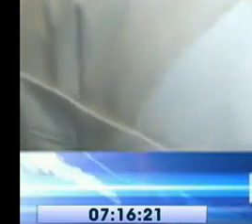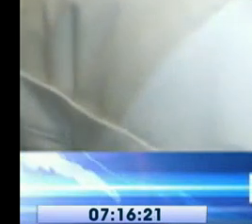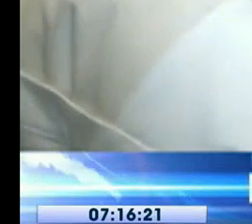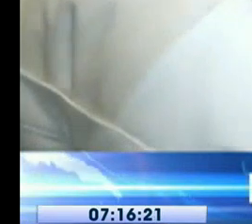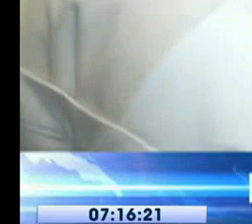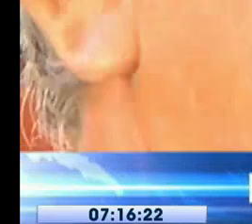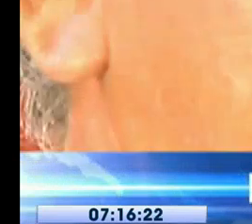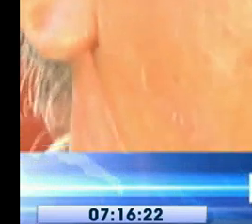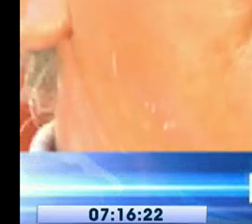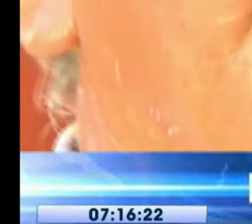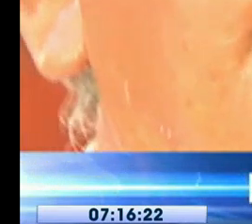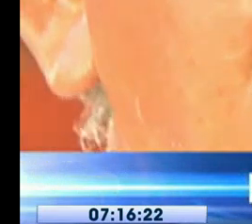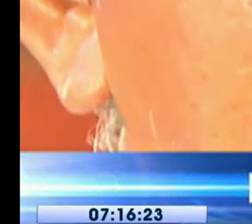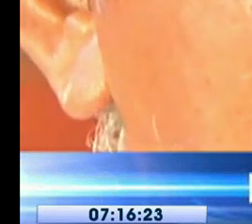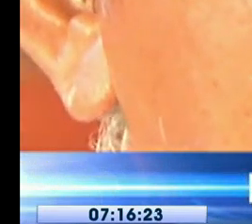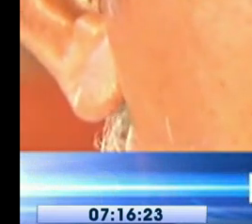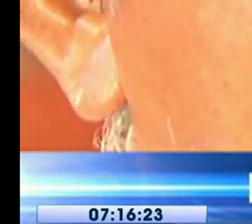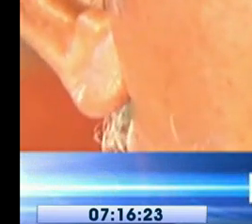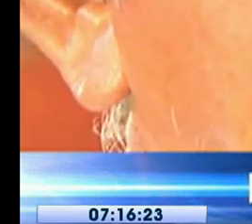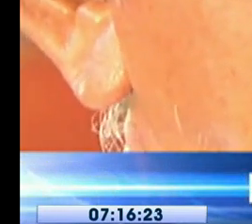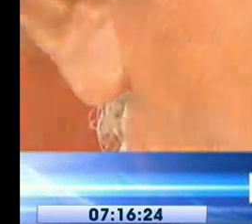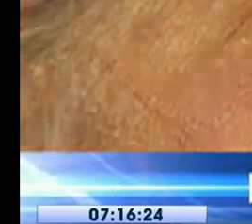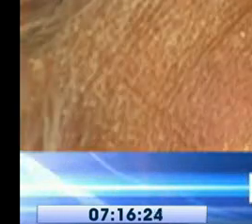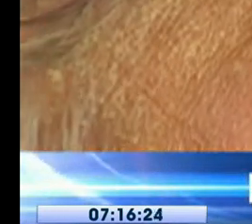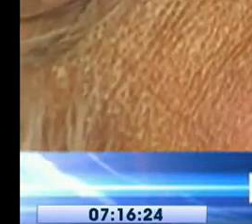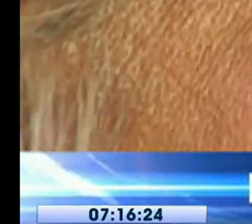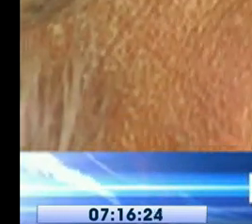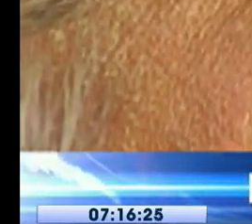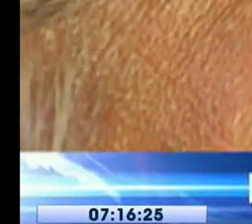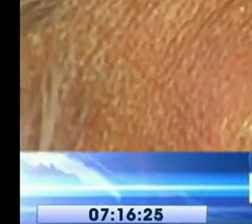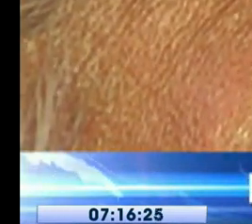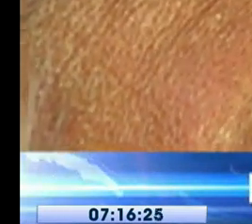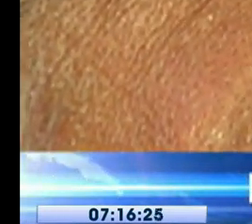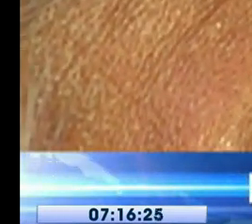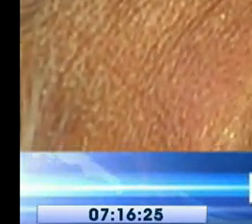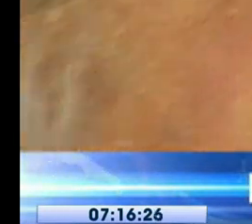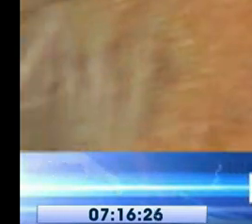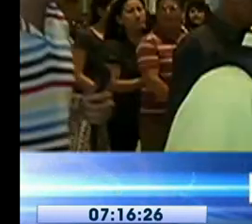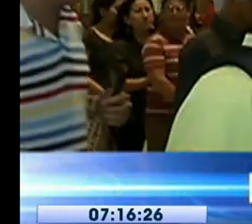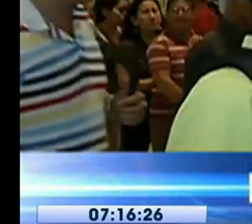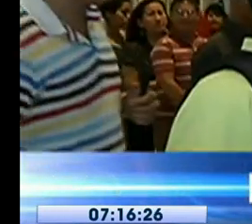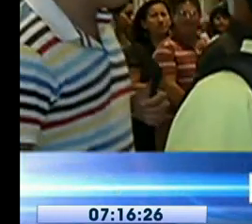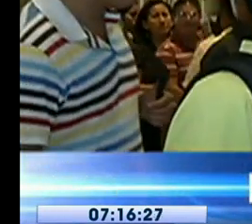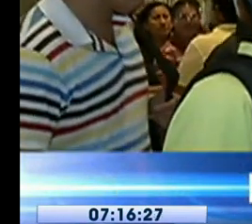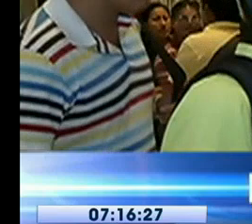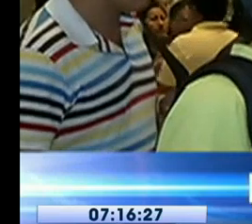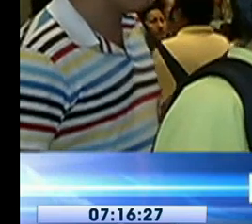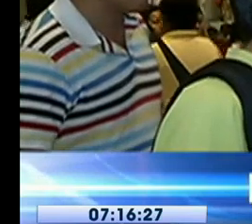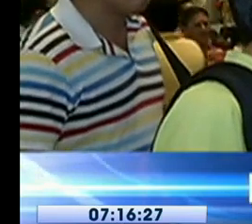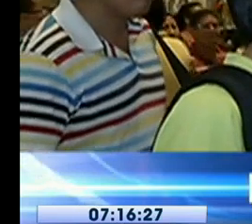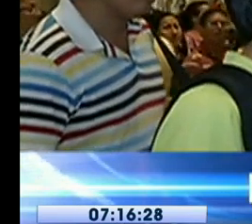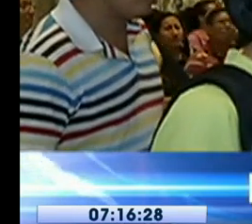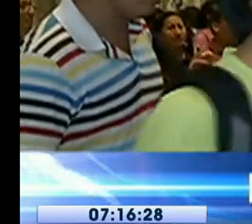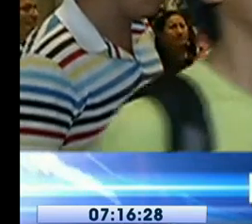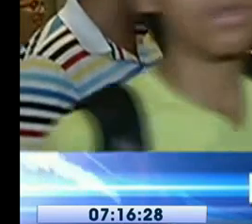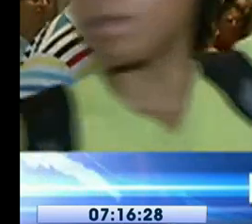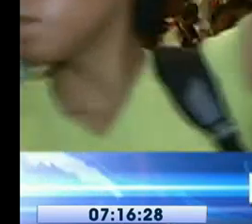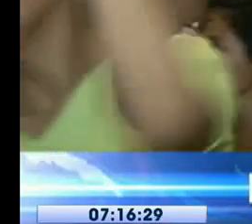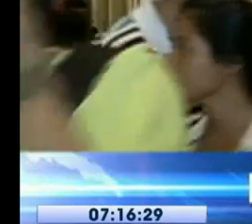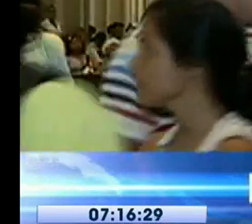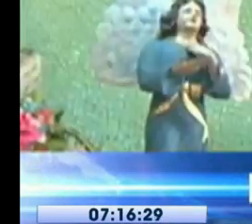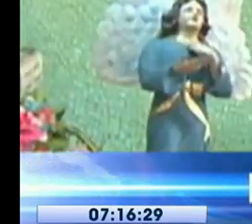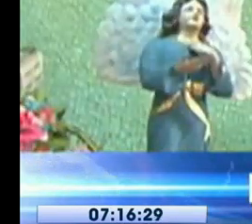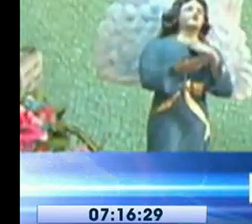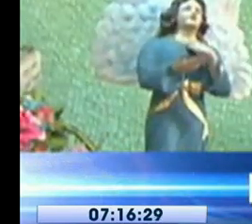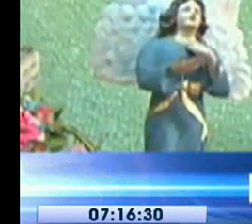Fieles católicos celebran hoy el miércoles de ceniza, que da inicio a la cuaresma. Tendremos un reporte en vivo desde una de las iglesias